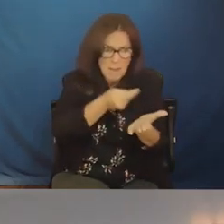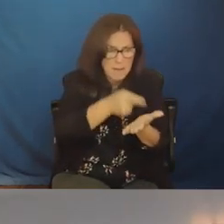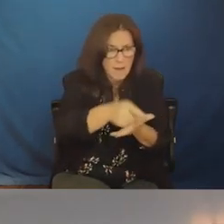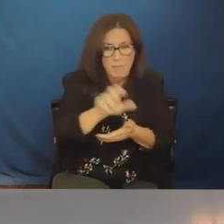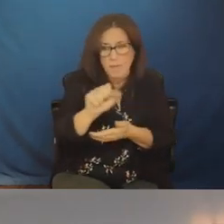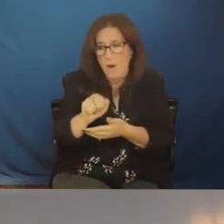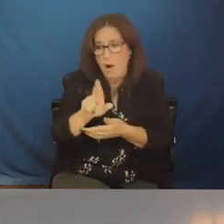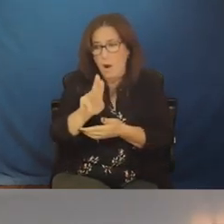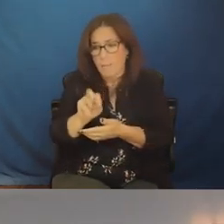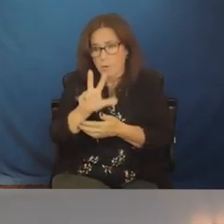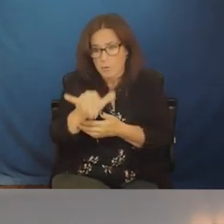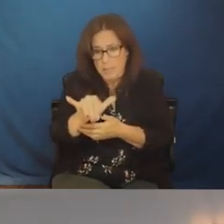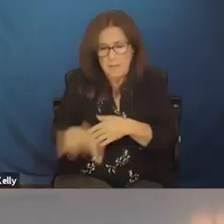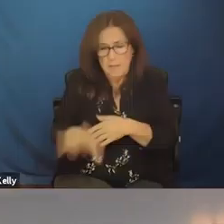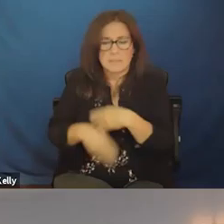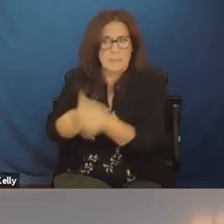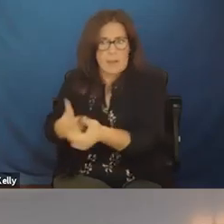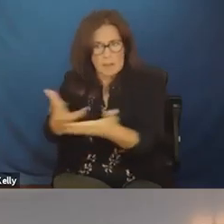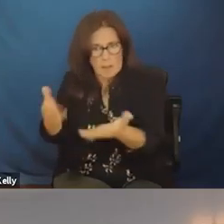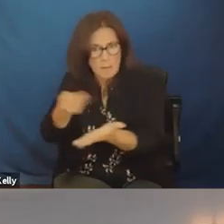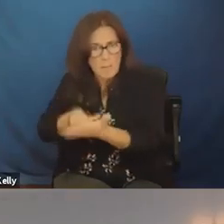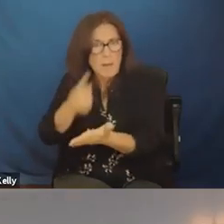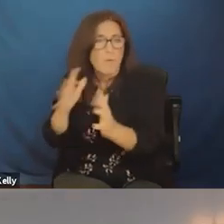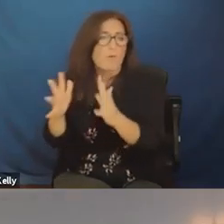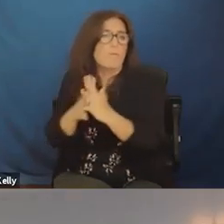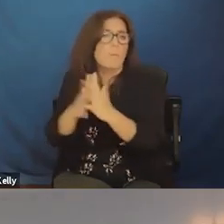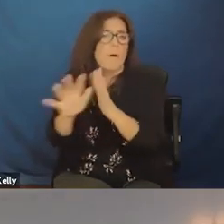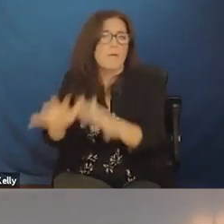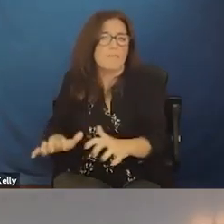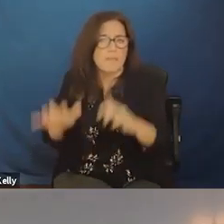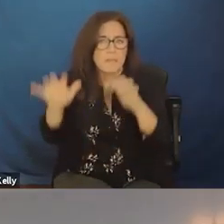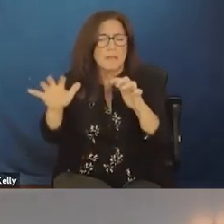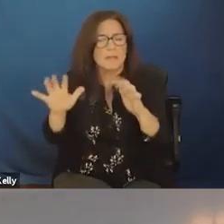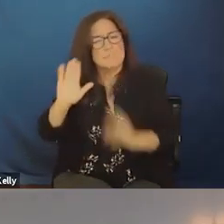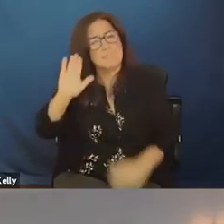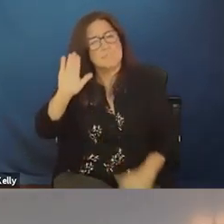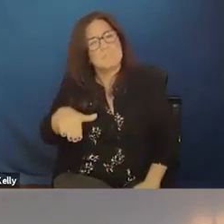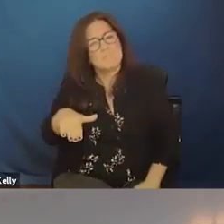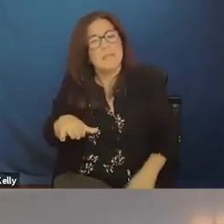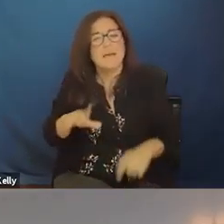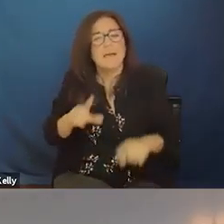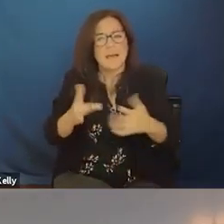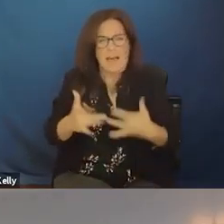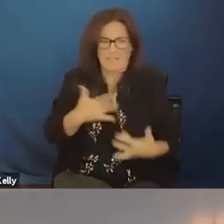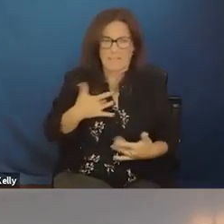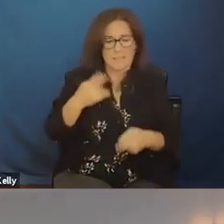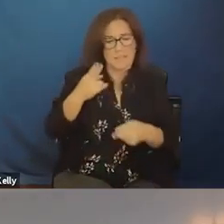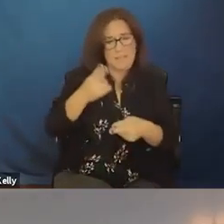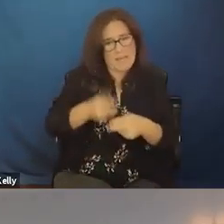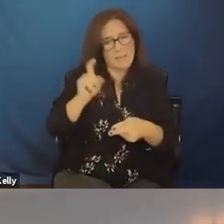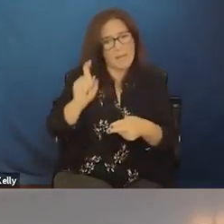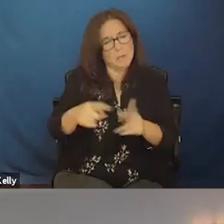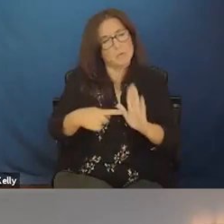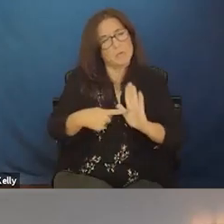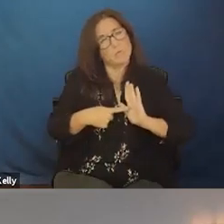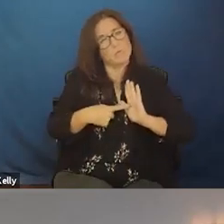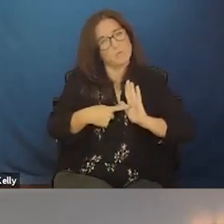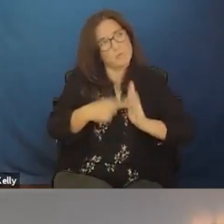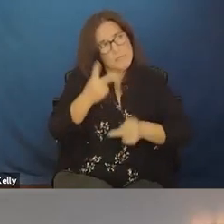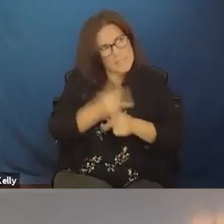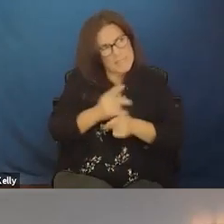bari me parece que el nombramiento tiene que reflejar y tener